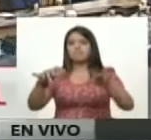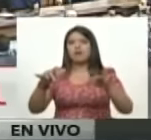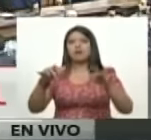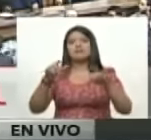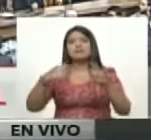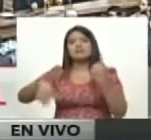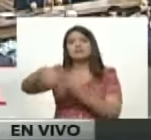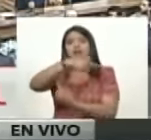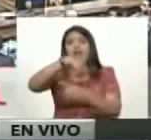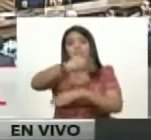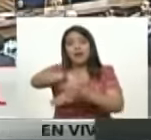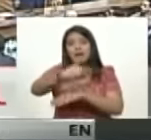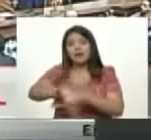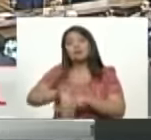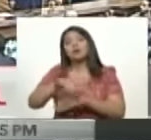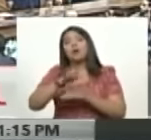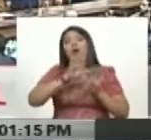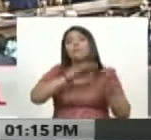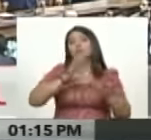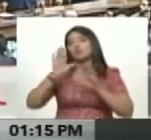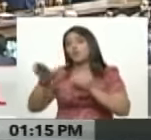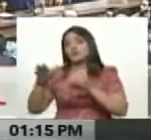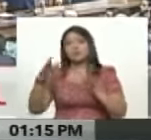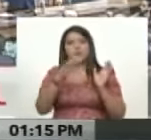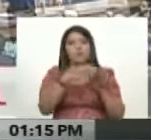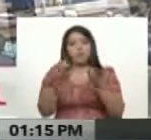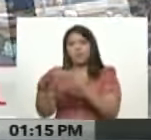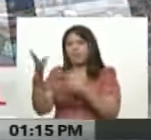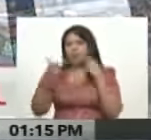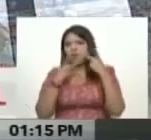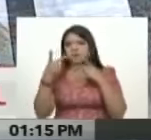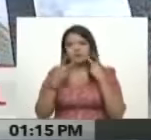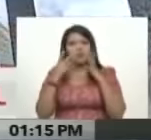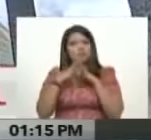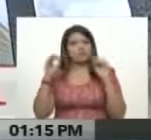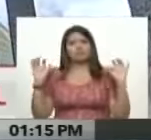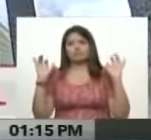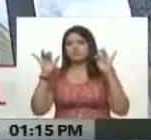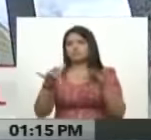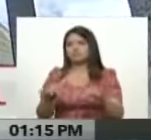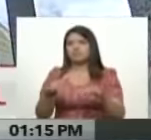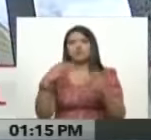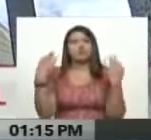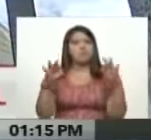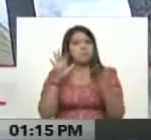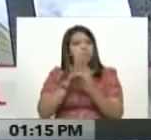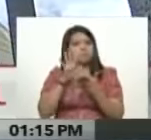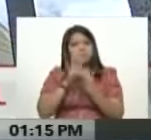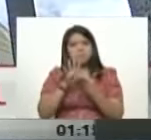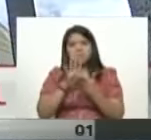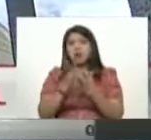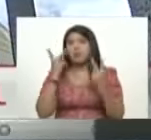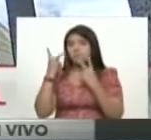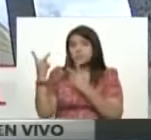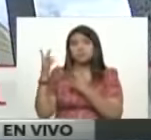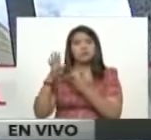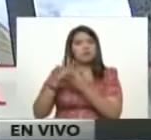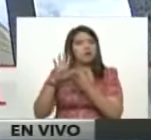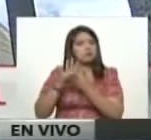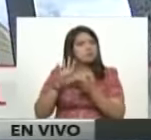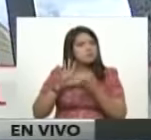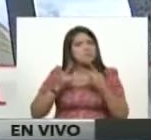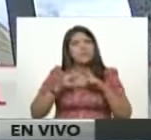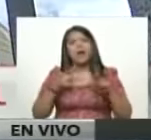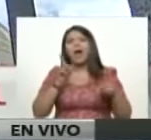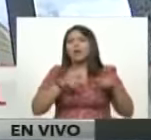Legislativo con partidarios de uno y otro bando, que se ha desenvuelto, como hemos podido ver, de manera pacífica, salvo